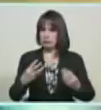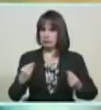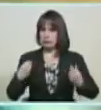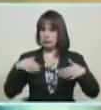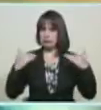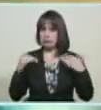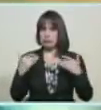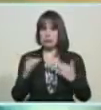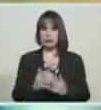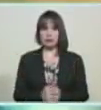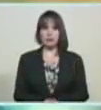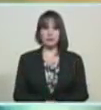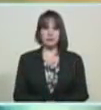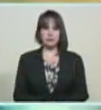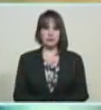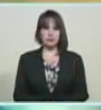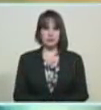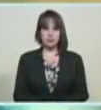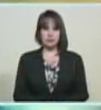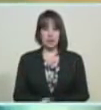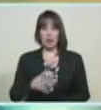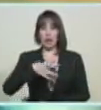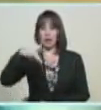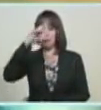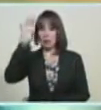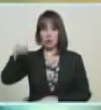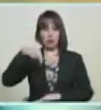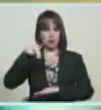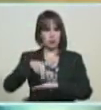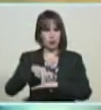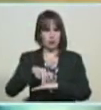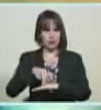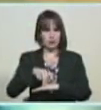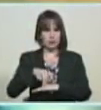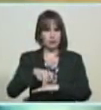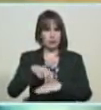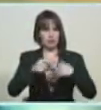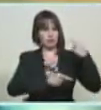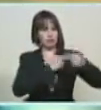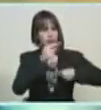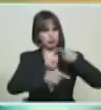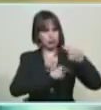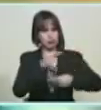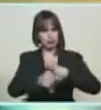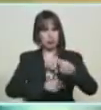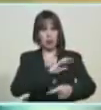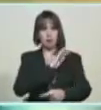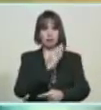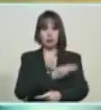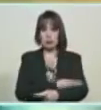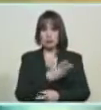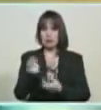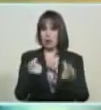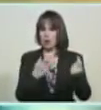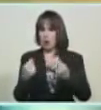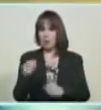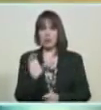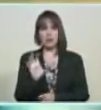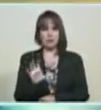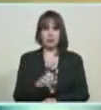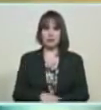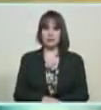Producir. Este espíritu nacional de generación de riqueza, de recuperación económica del